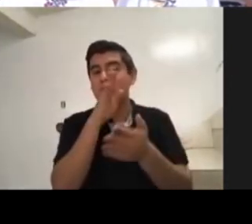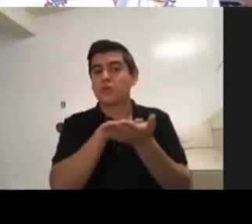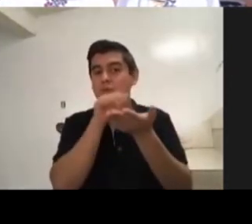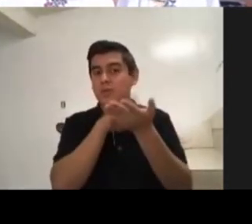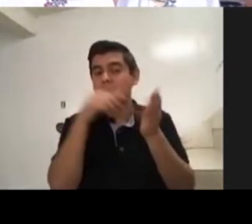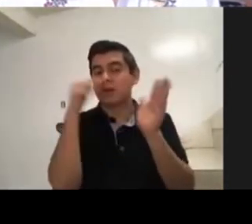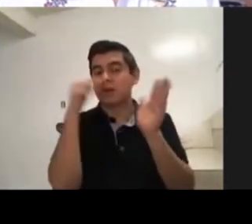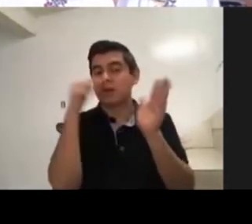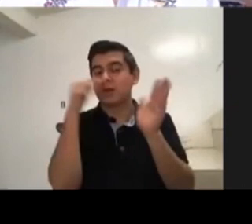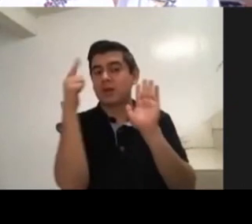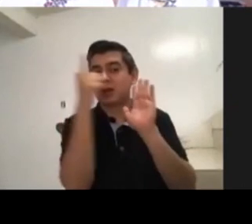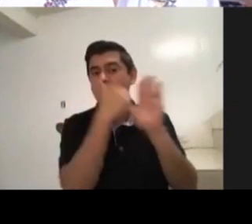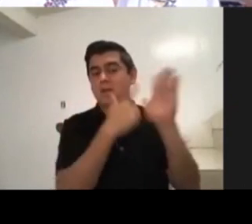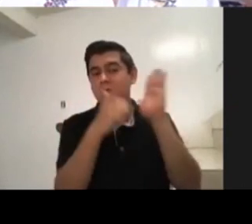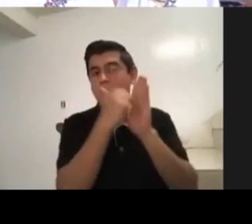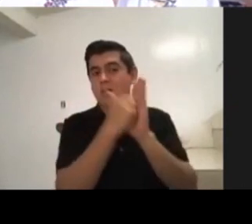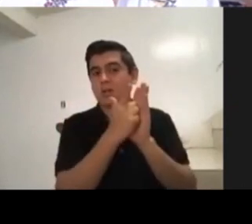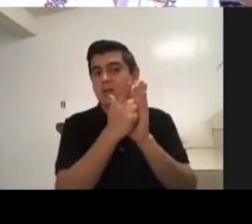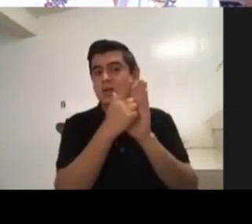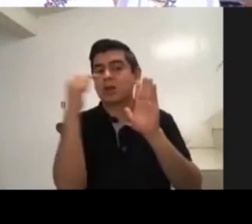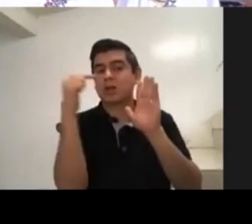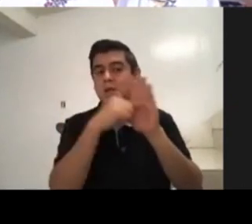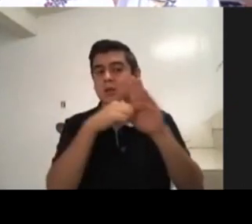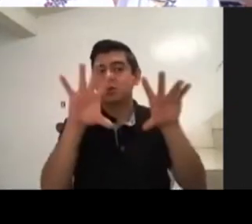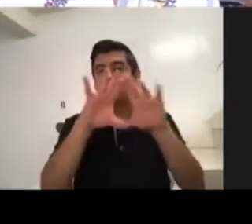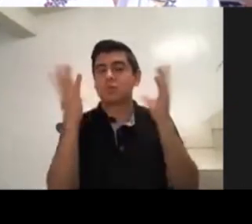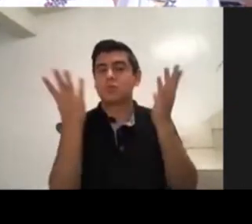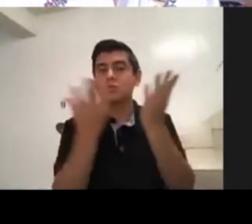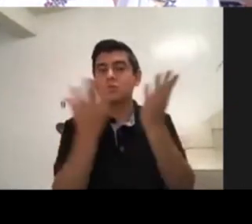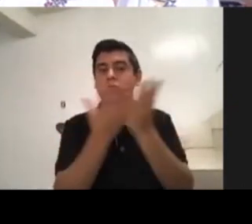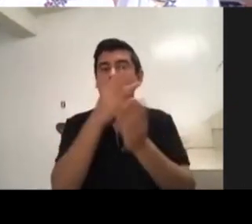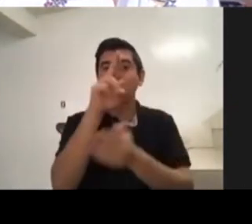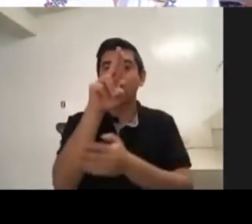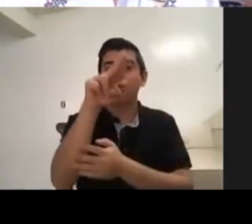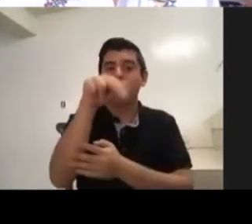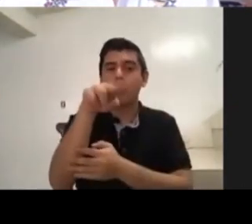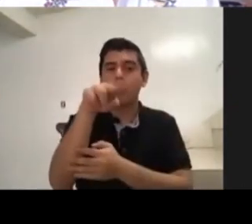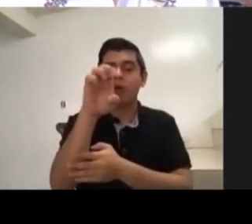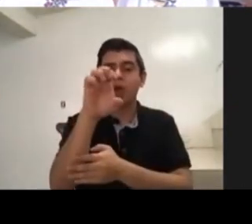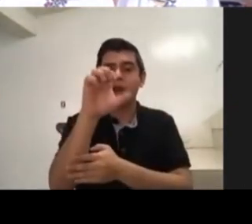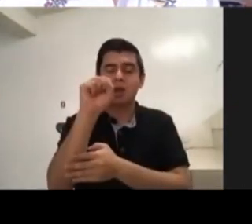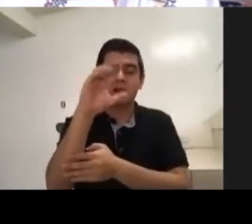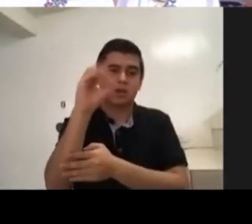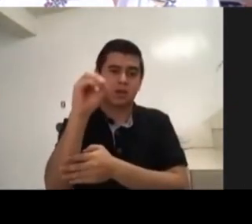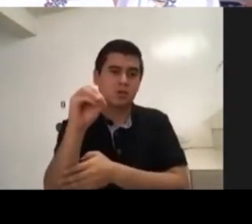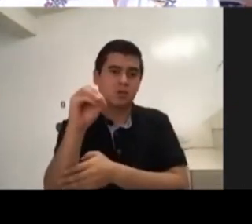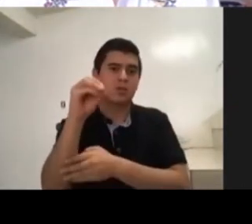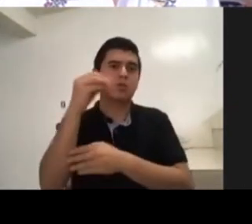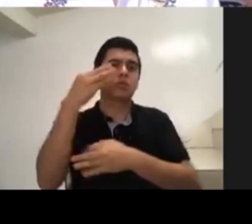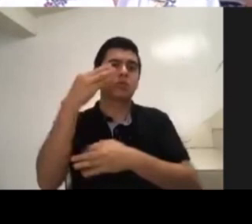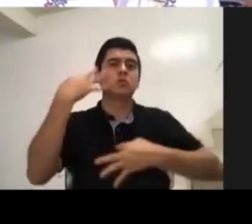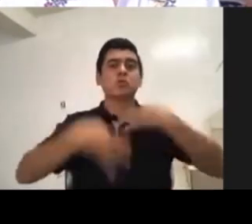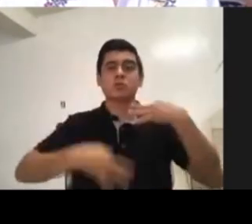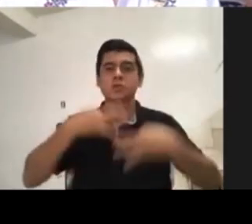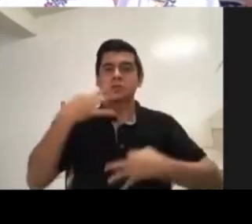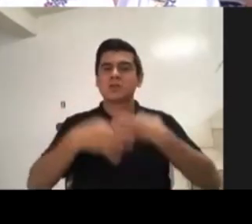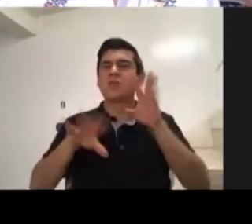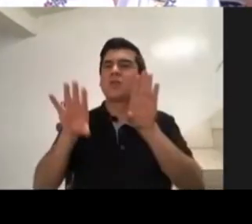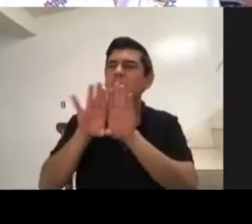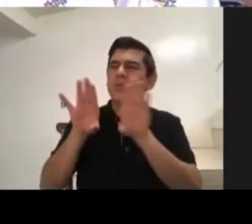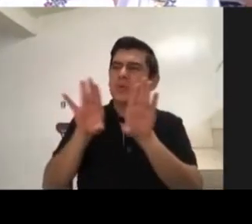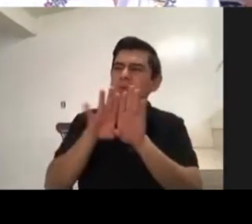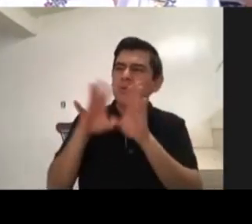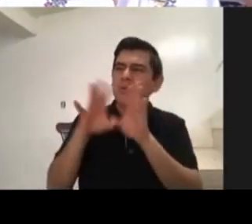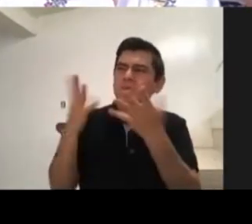de justicia, cómo hacemos de la inclusión educativa una práctica. Déjenme, una práctica